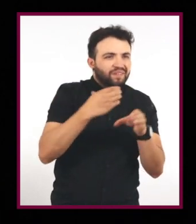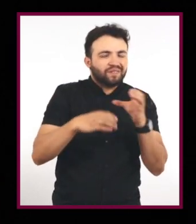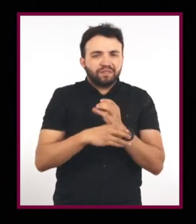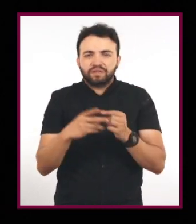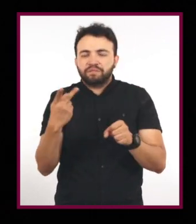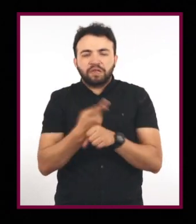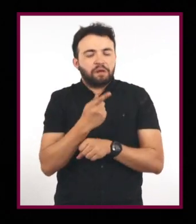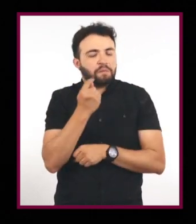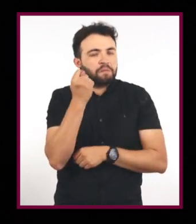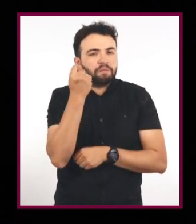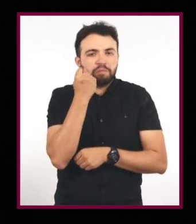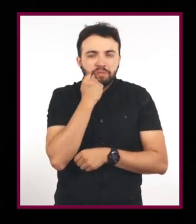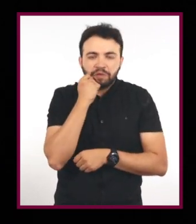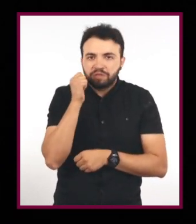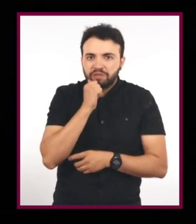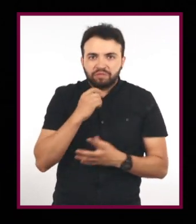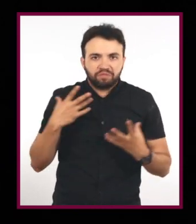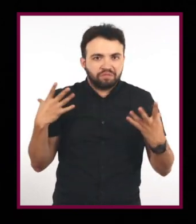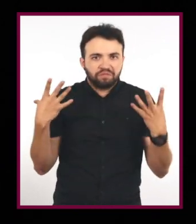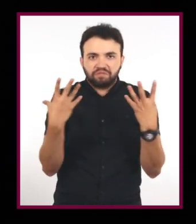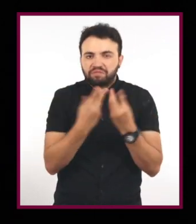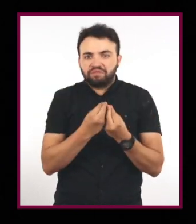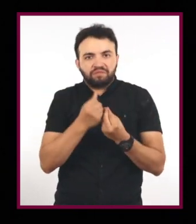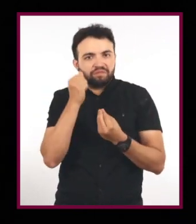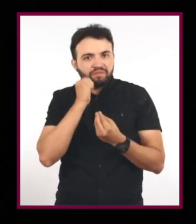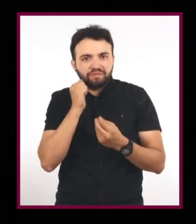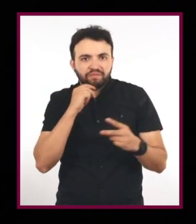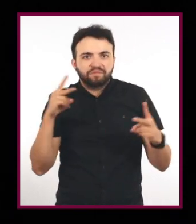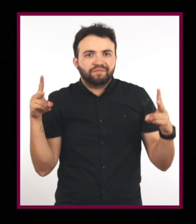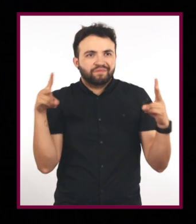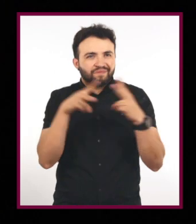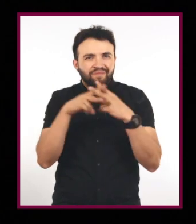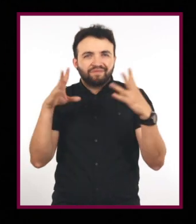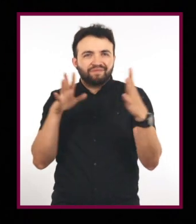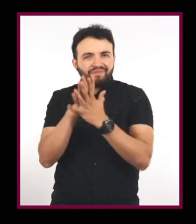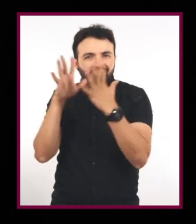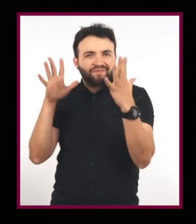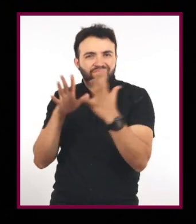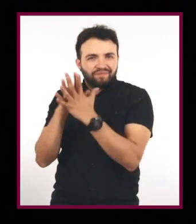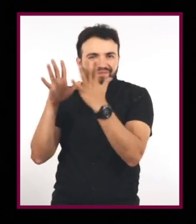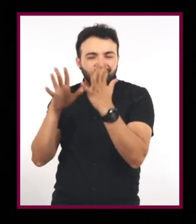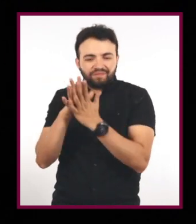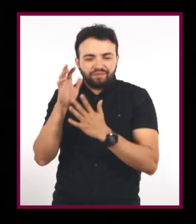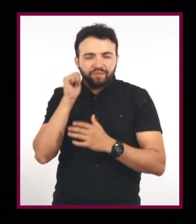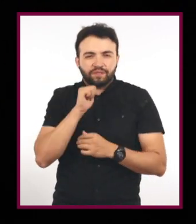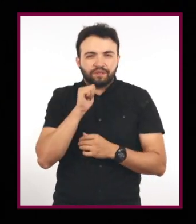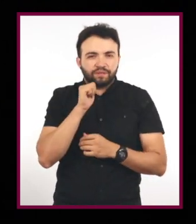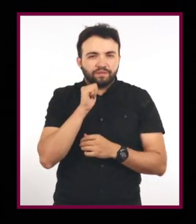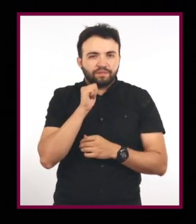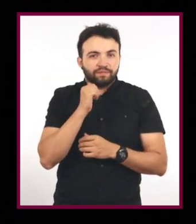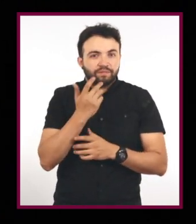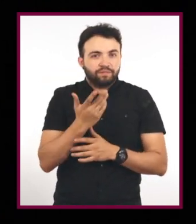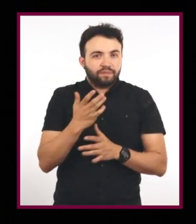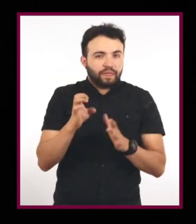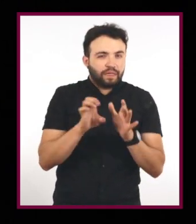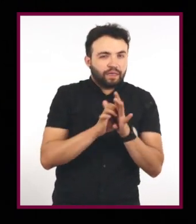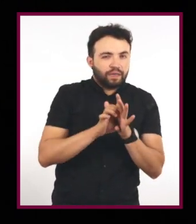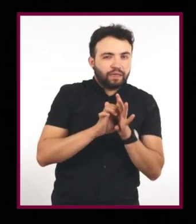buenas y en las más gachas. Y siempre estaban juntos hasta en las más peligrosas hazañas.